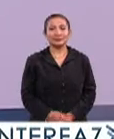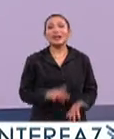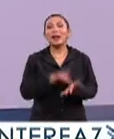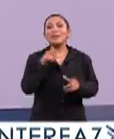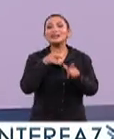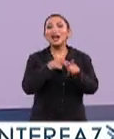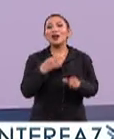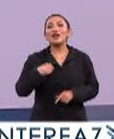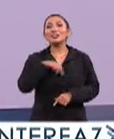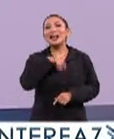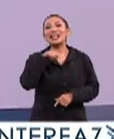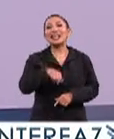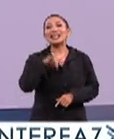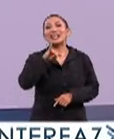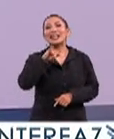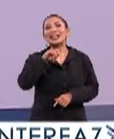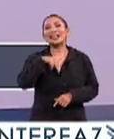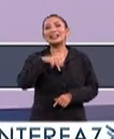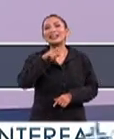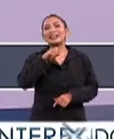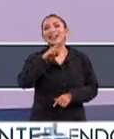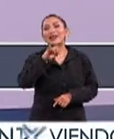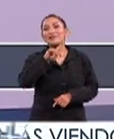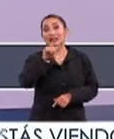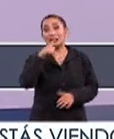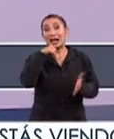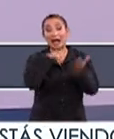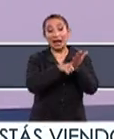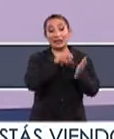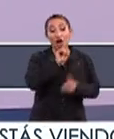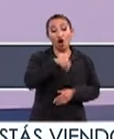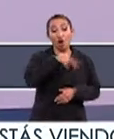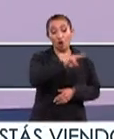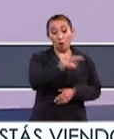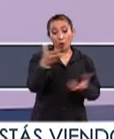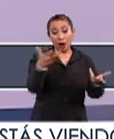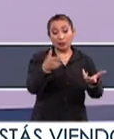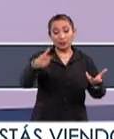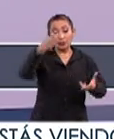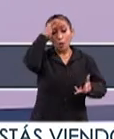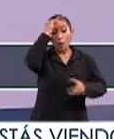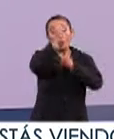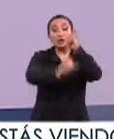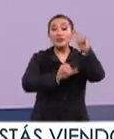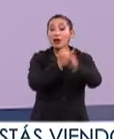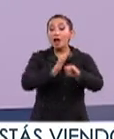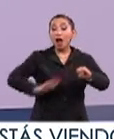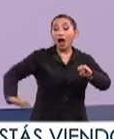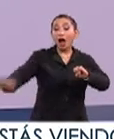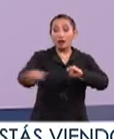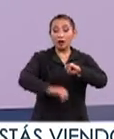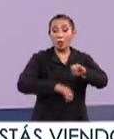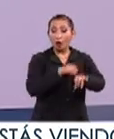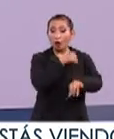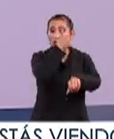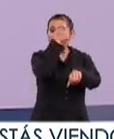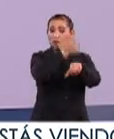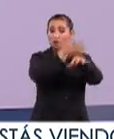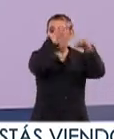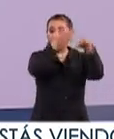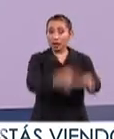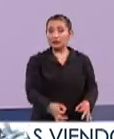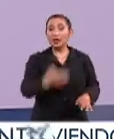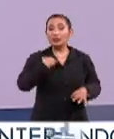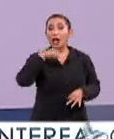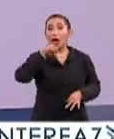Gracias por continuar con nosotros en Interfaz. Y bueno, la Carta de las Naciones Unidas es el tratado internacional fundacional, nada más y nada menos